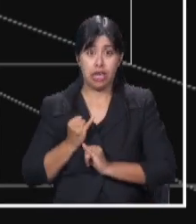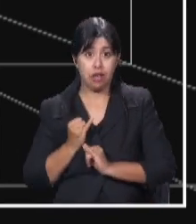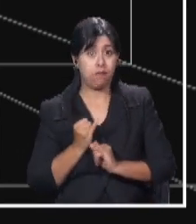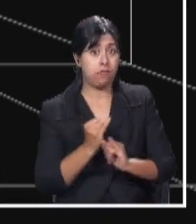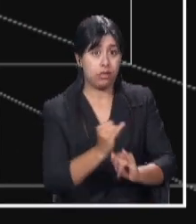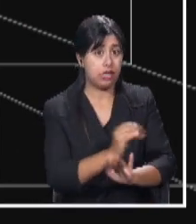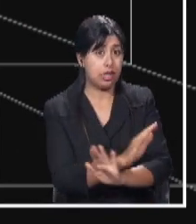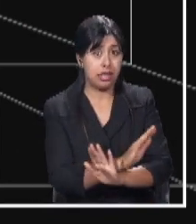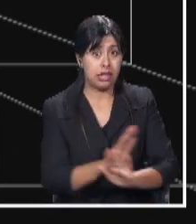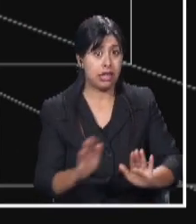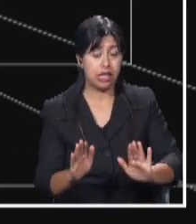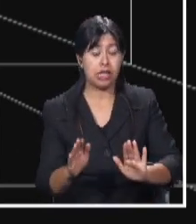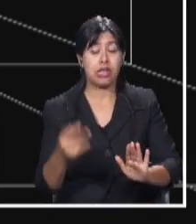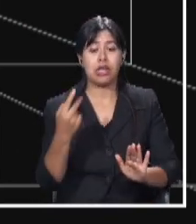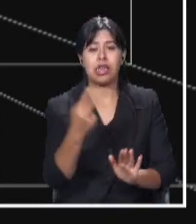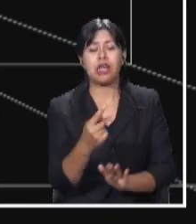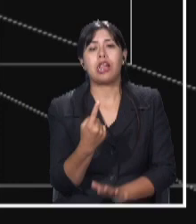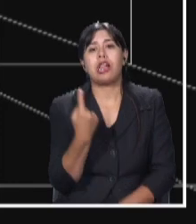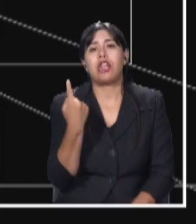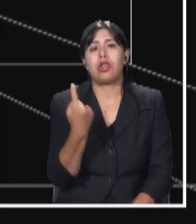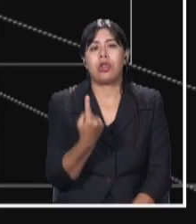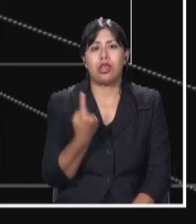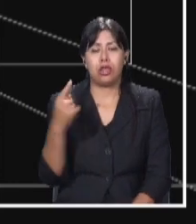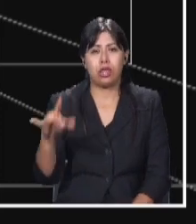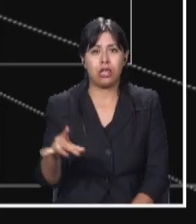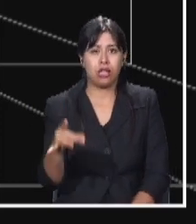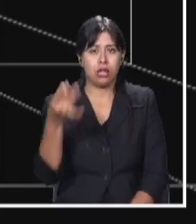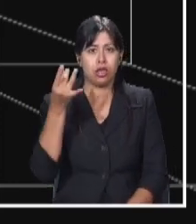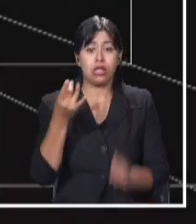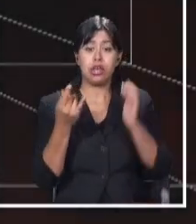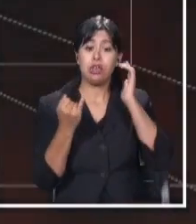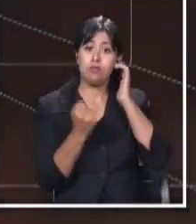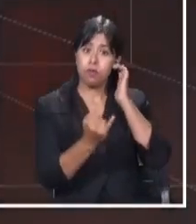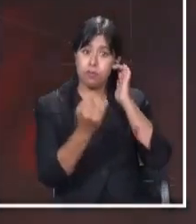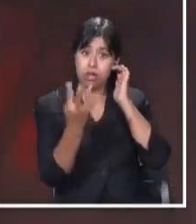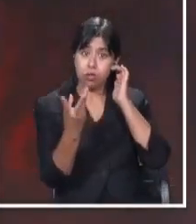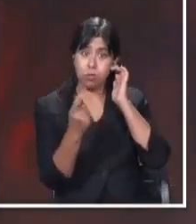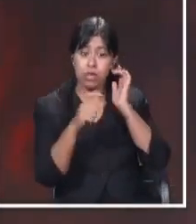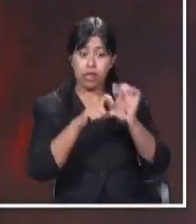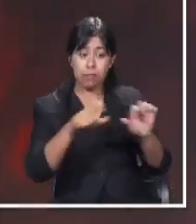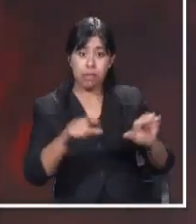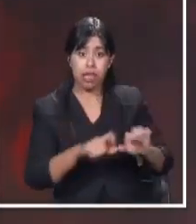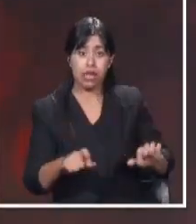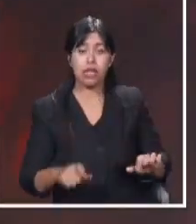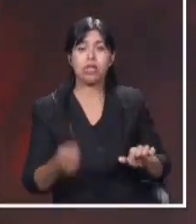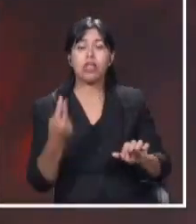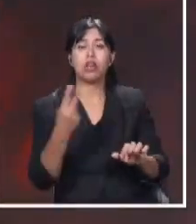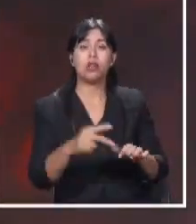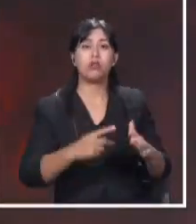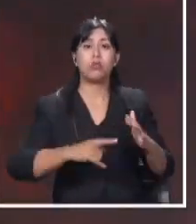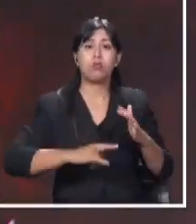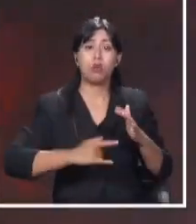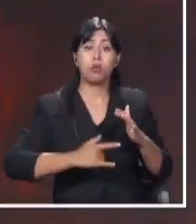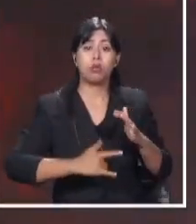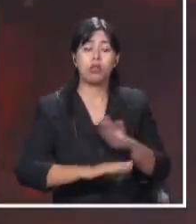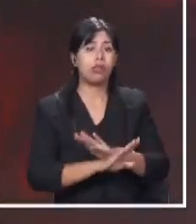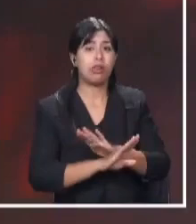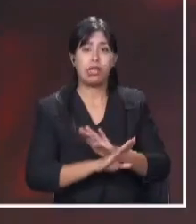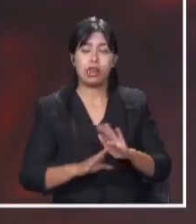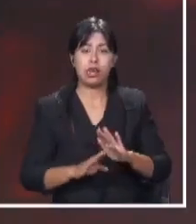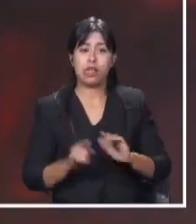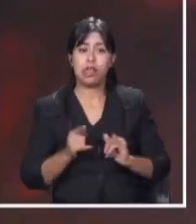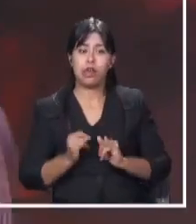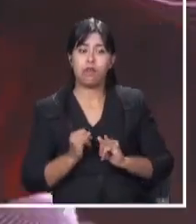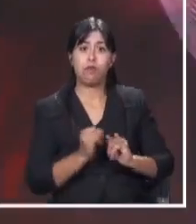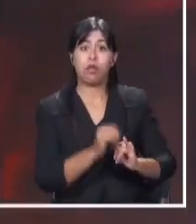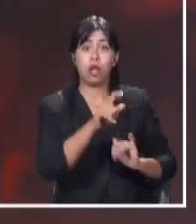la morfología del cuerpo del robot, sin ninguna información de cuántas patas tiene ni cómo sus motores se conectan entre las patas, el